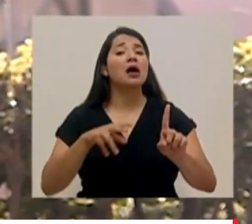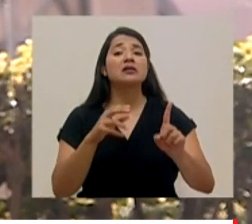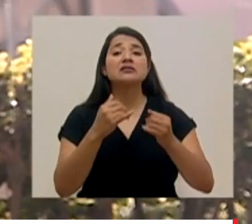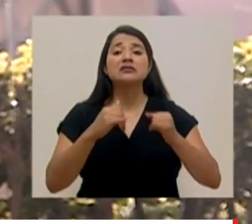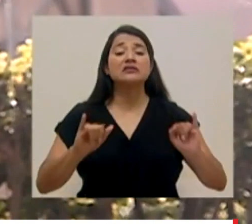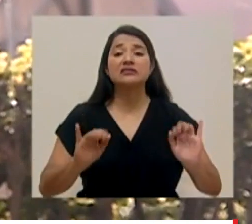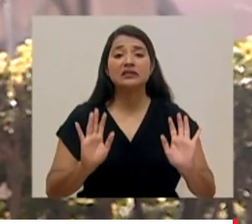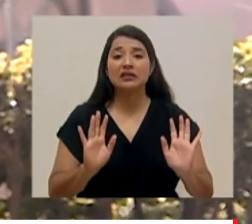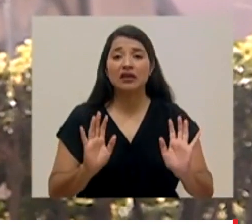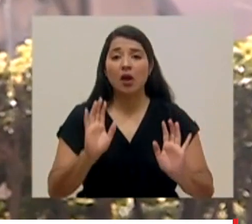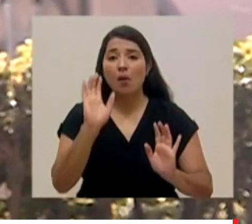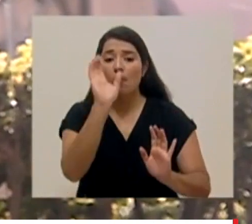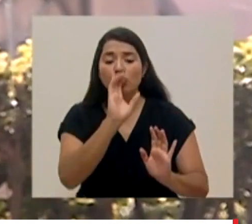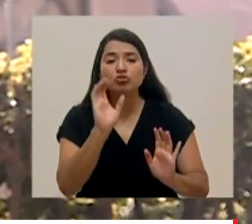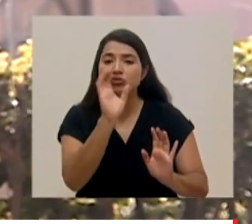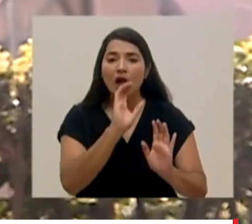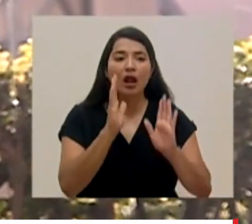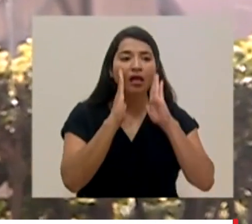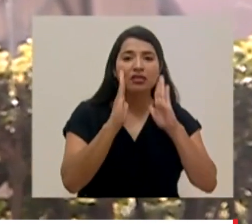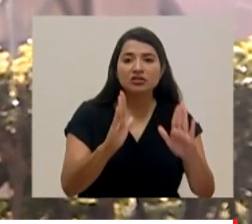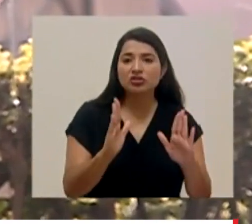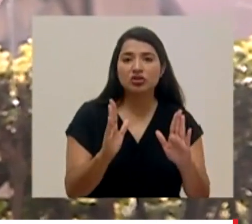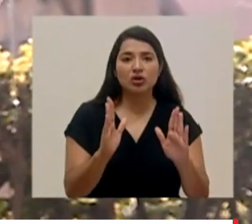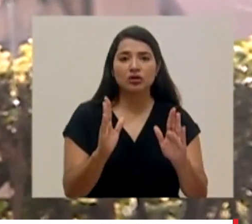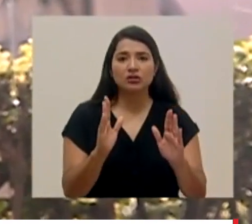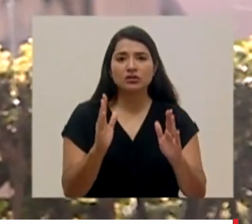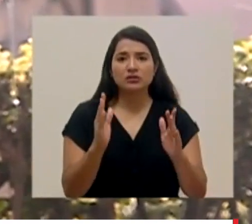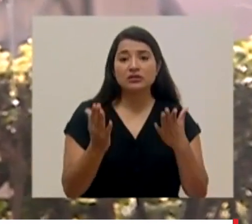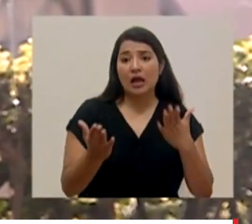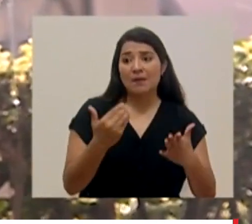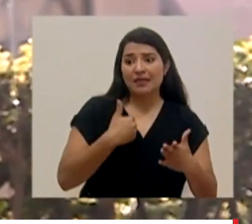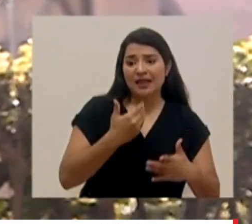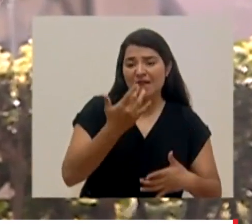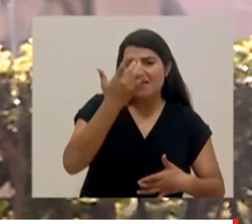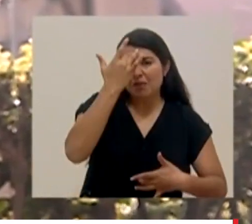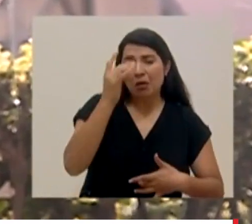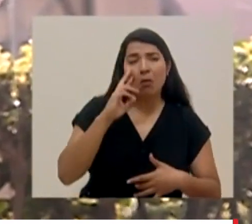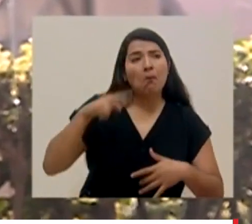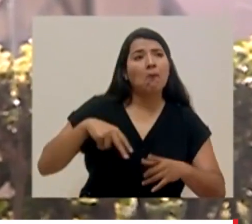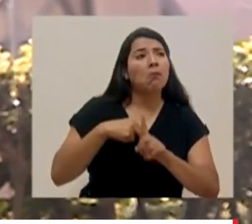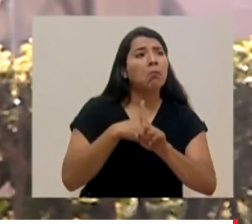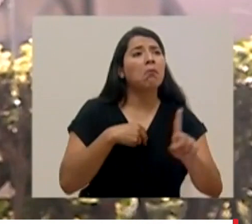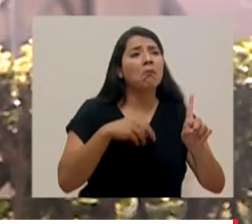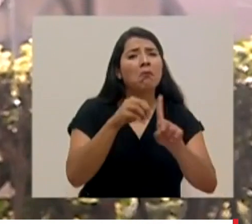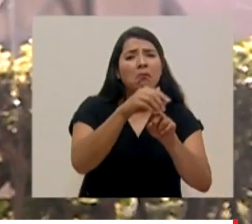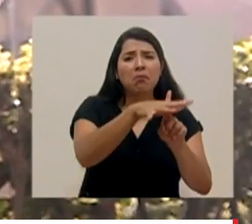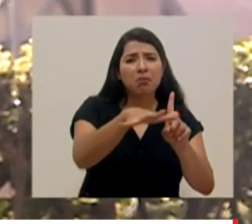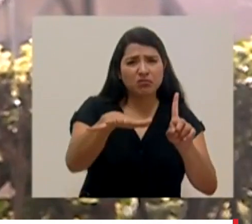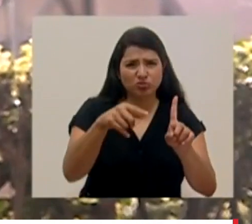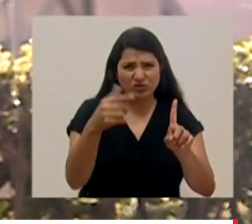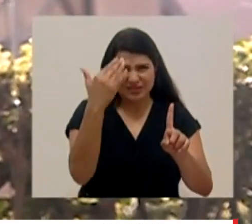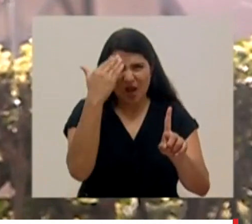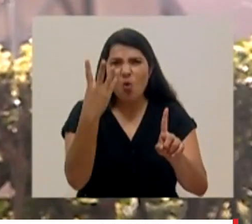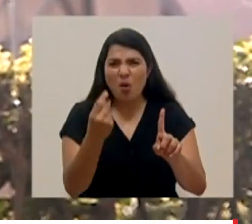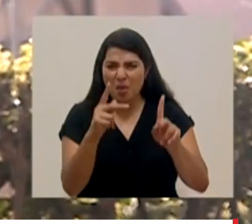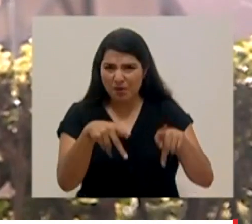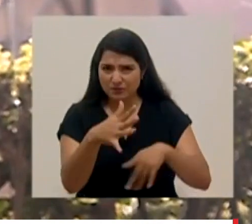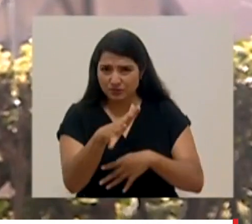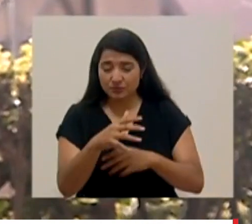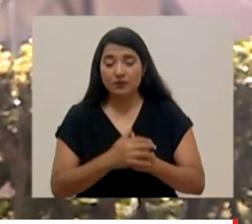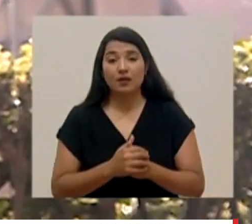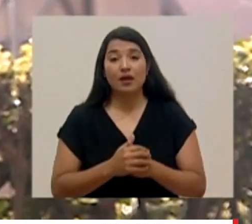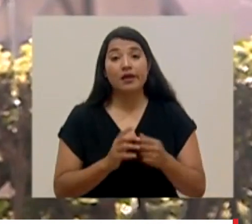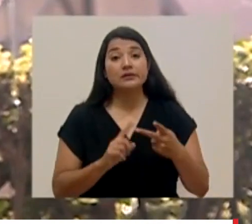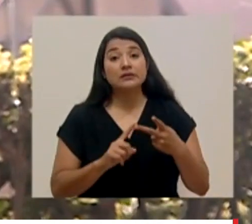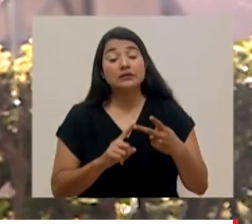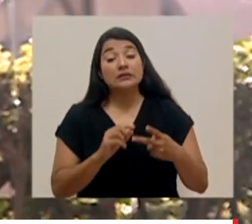ser atendidos, sin buscar consultas, sin ser tratados? Y si usted confirma esa cifra dada hoy en la